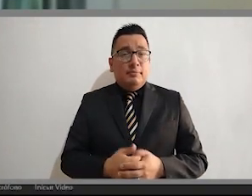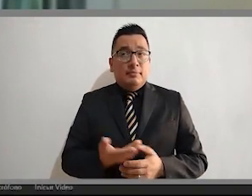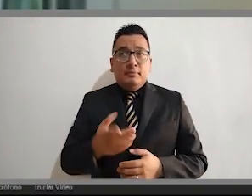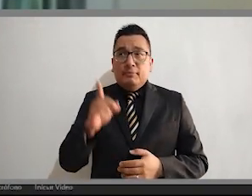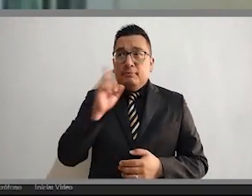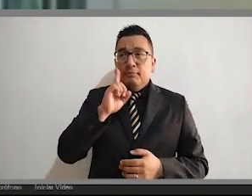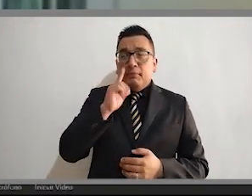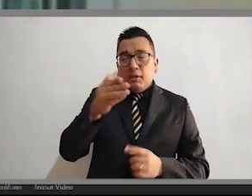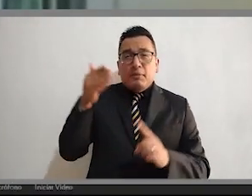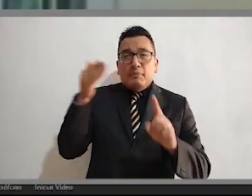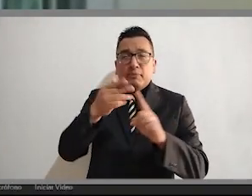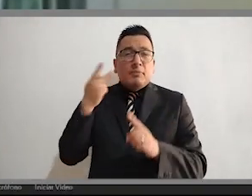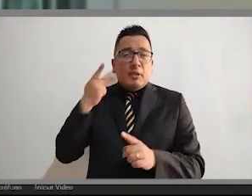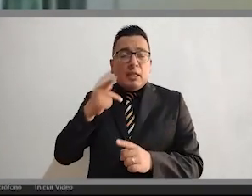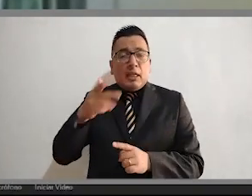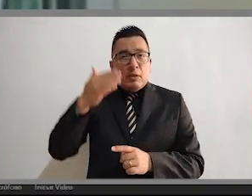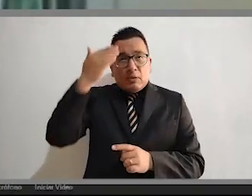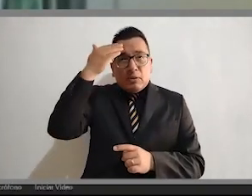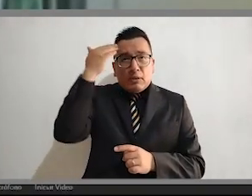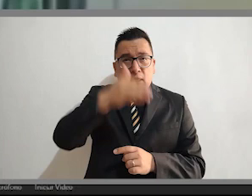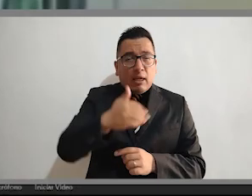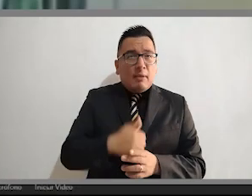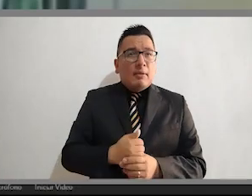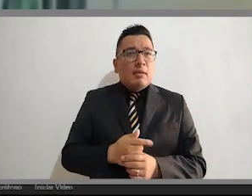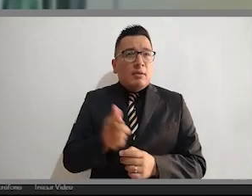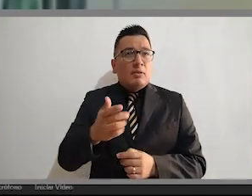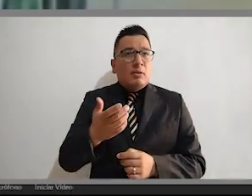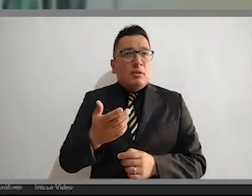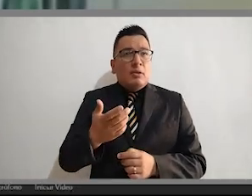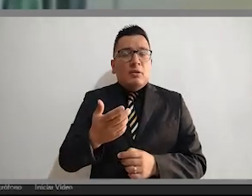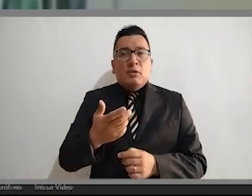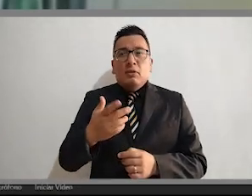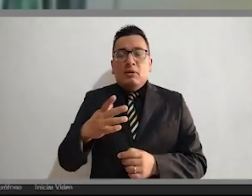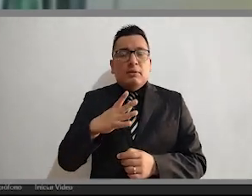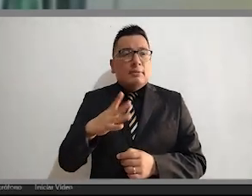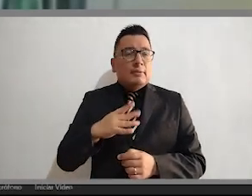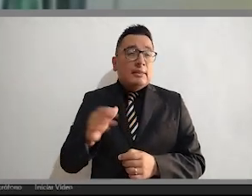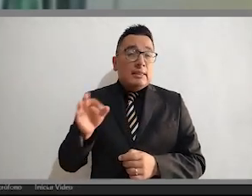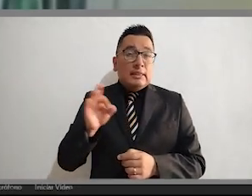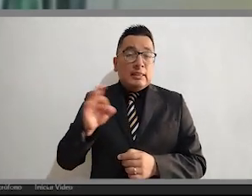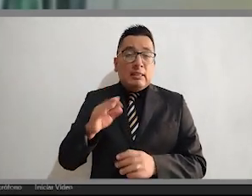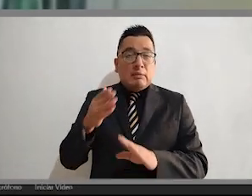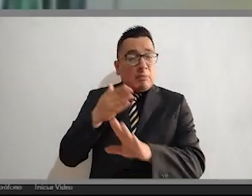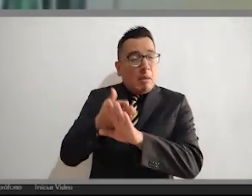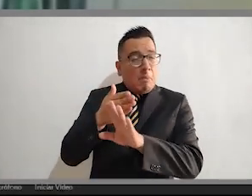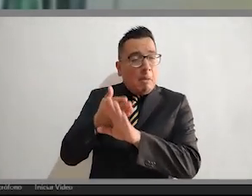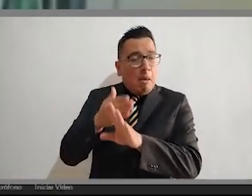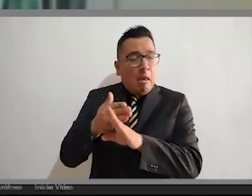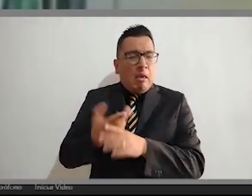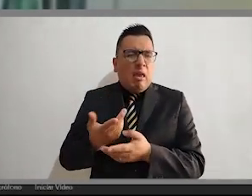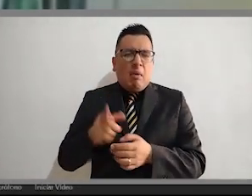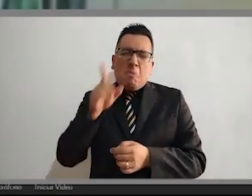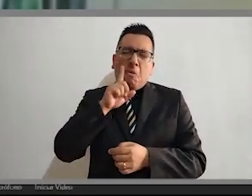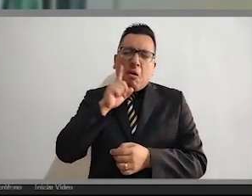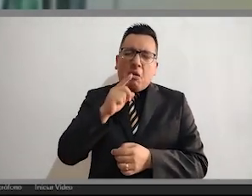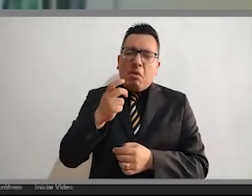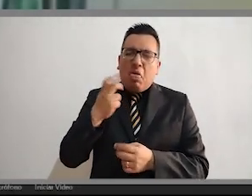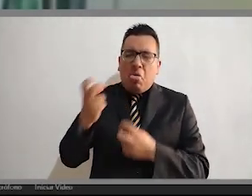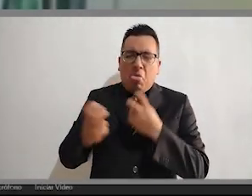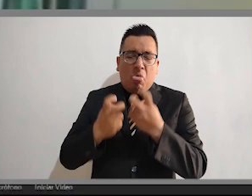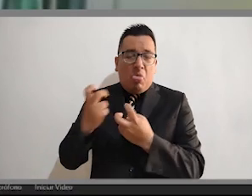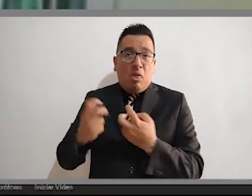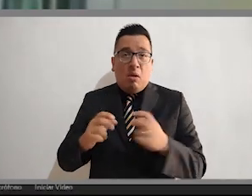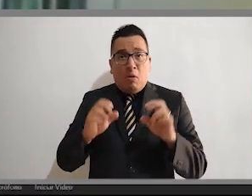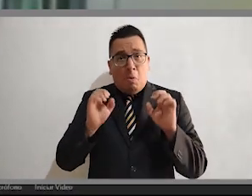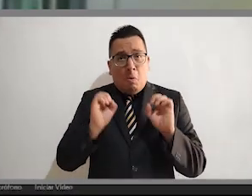pues han escuchado, han vivido, han estado cerca de la violencia política por razones de género.